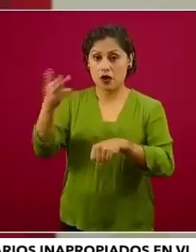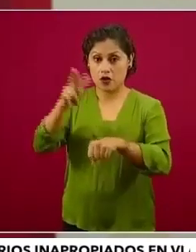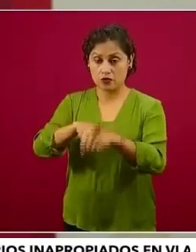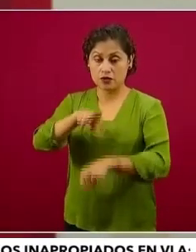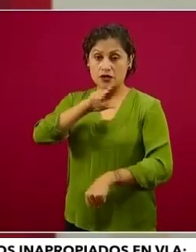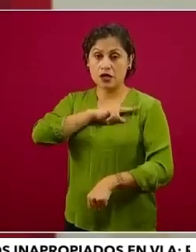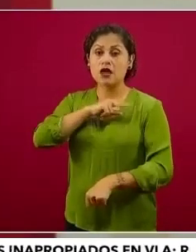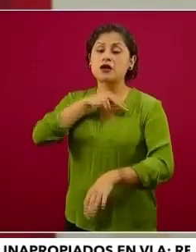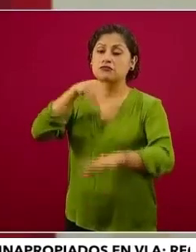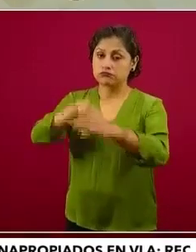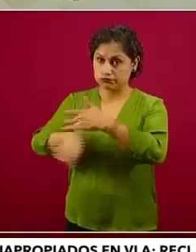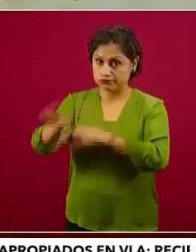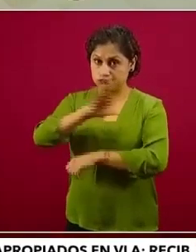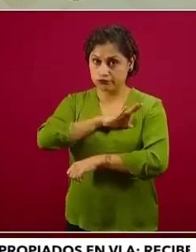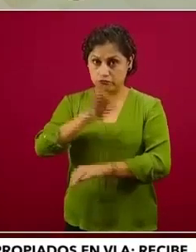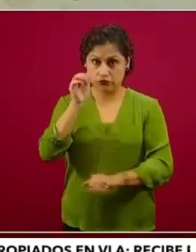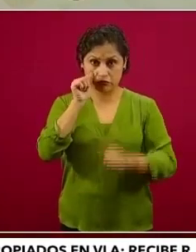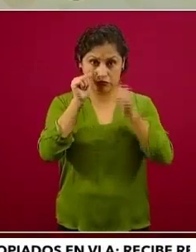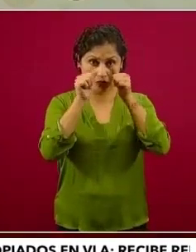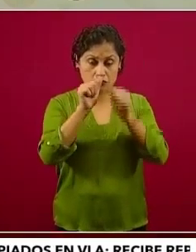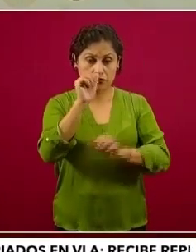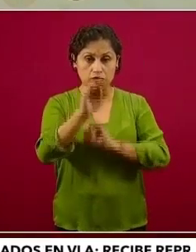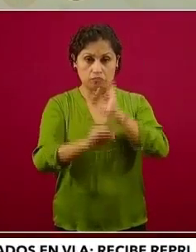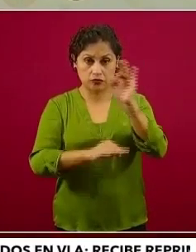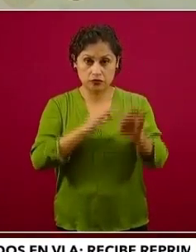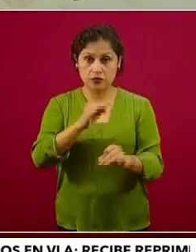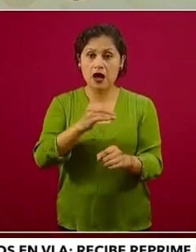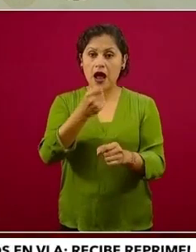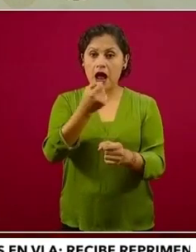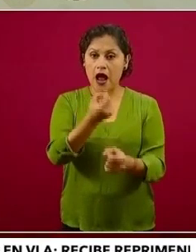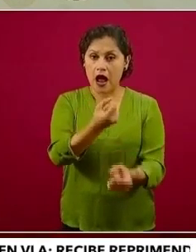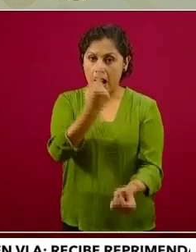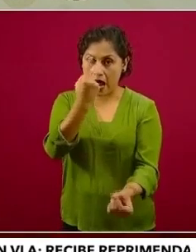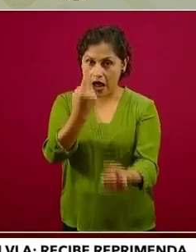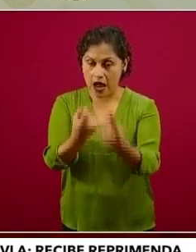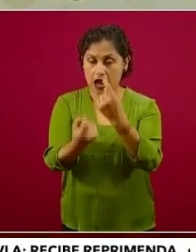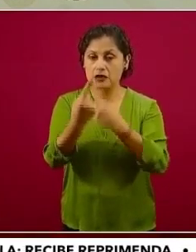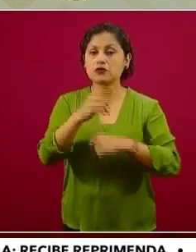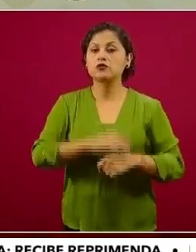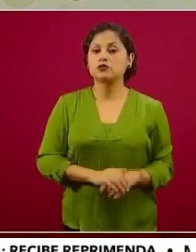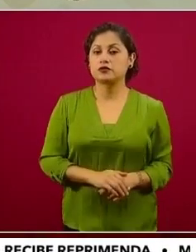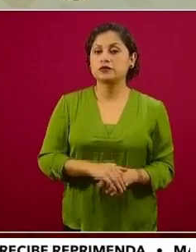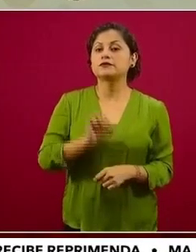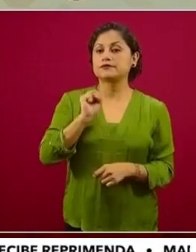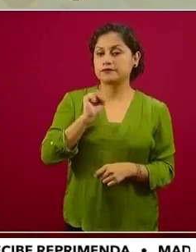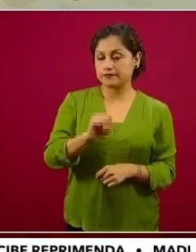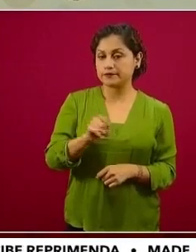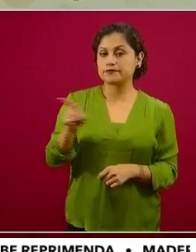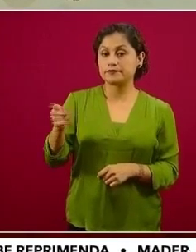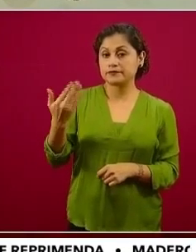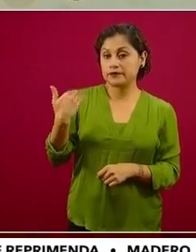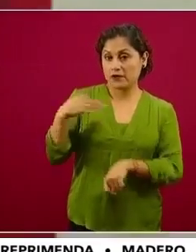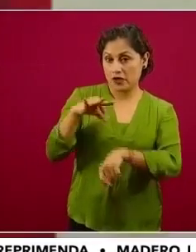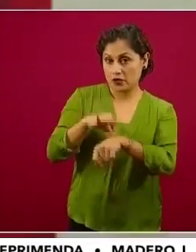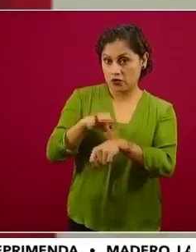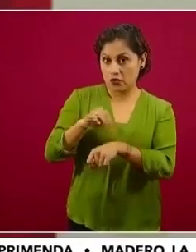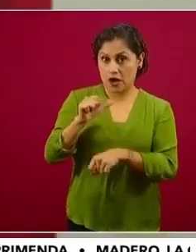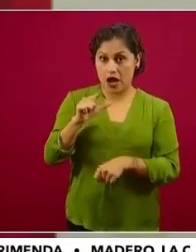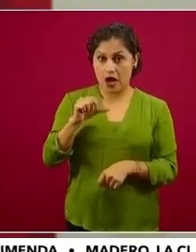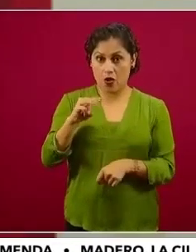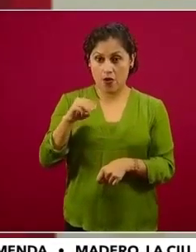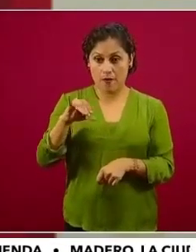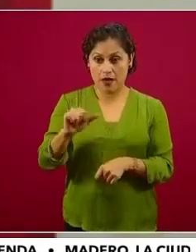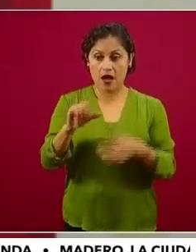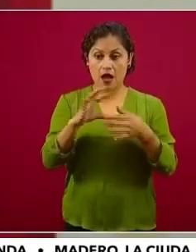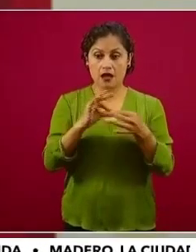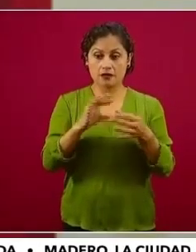capacidad instalada. Esta es la que informamos precisamente en lo que acaba de señalar el doctor Alomía, y tenemos en algunos casos